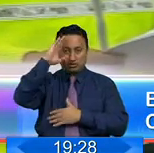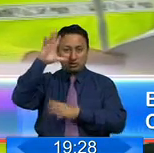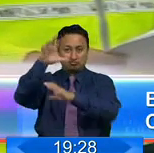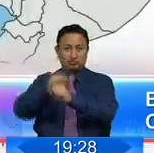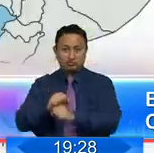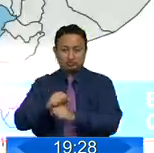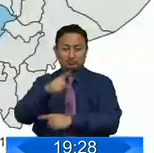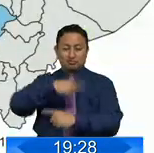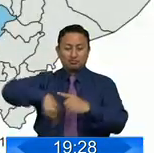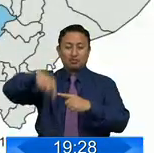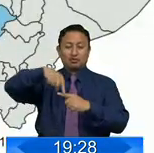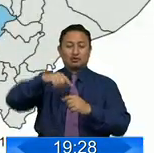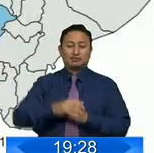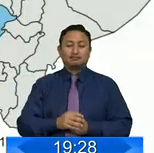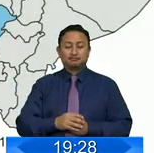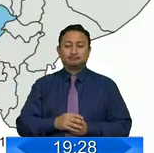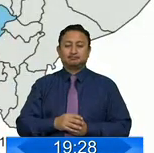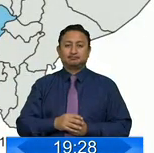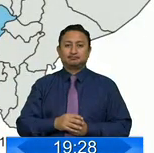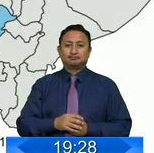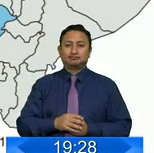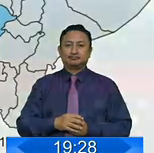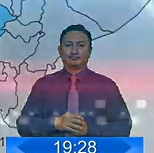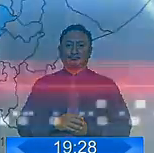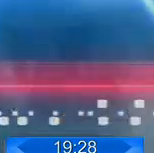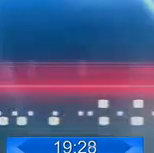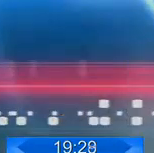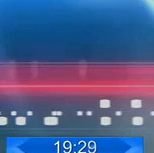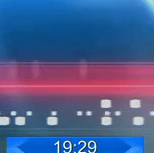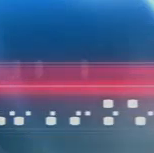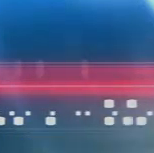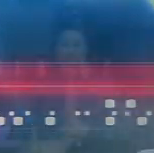Ya regresamos aquí en TVC.